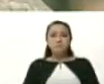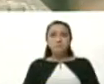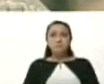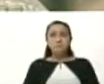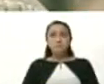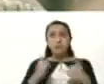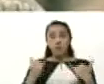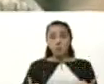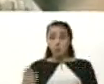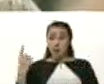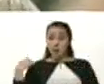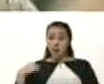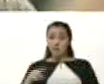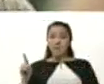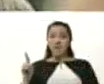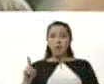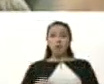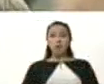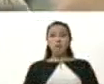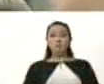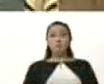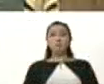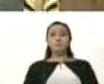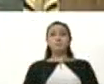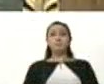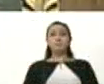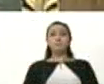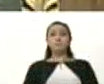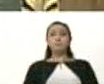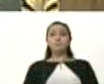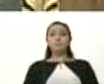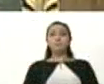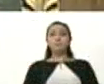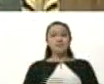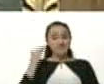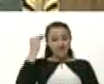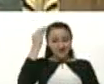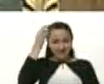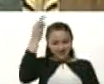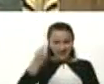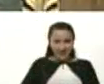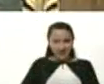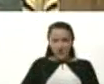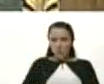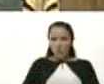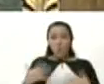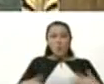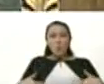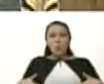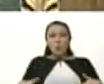Ahora yo tengo una, y yo creo que está en el corazón de muchos de nosotros, una angustia